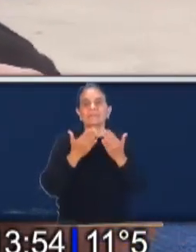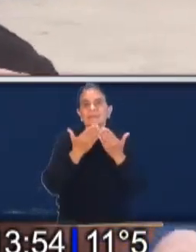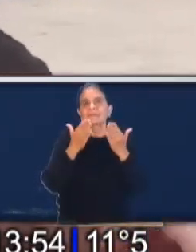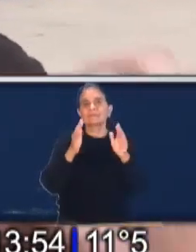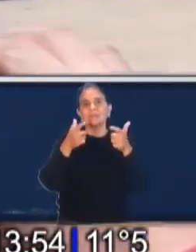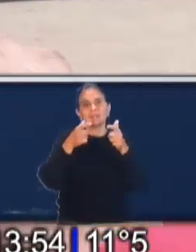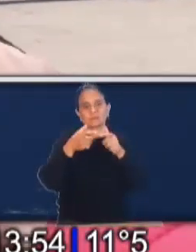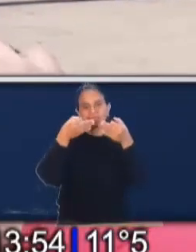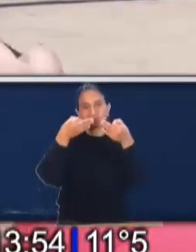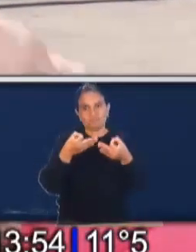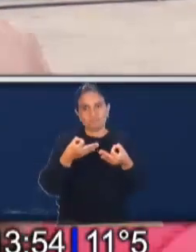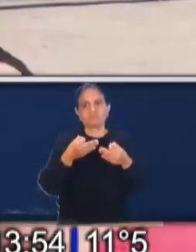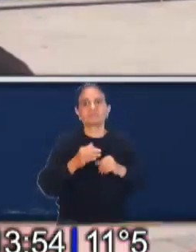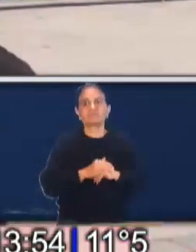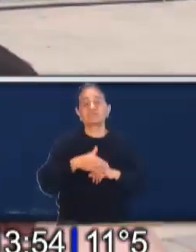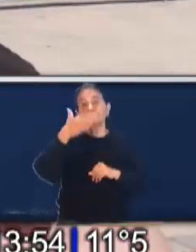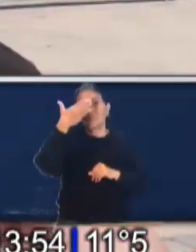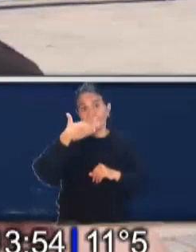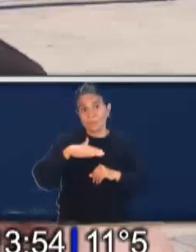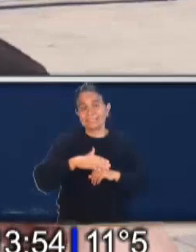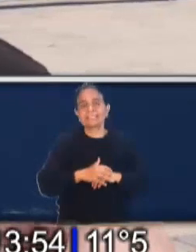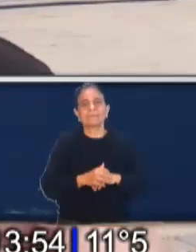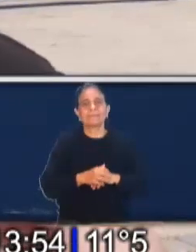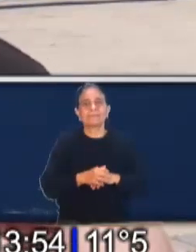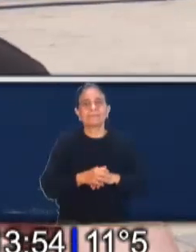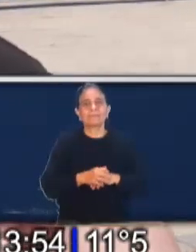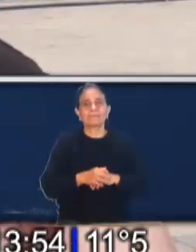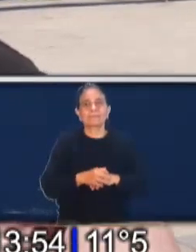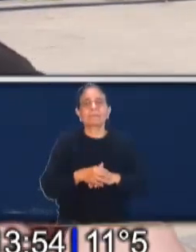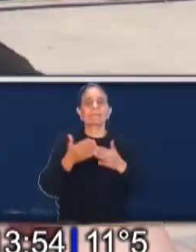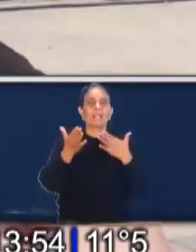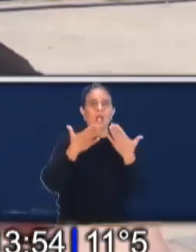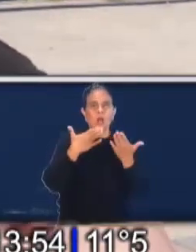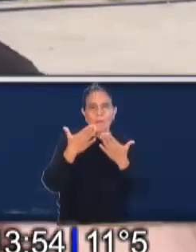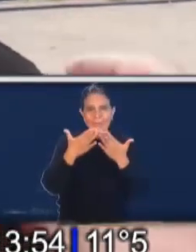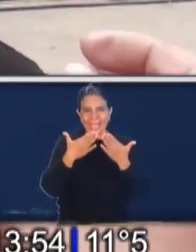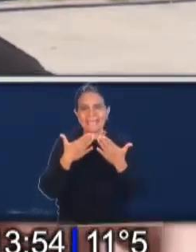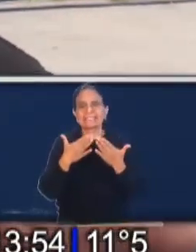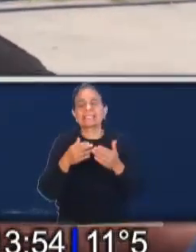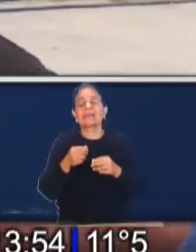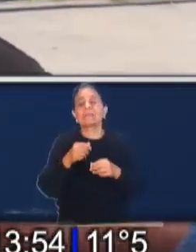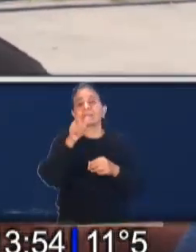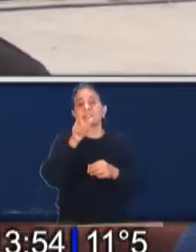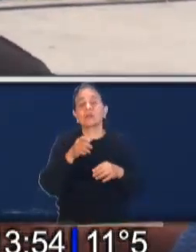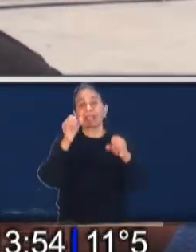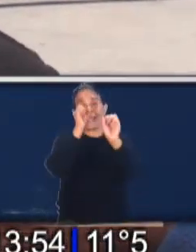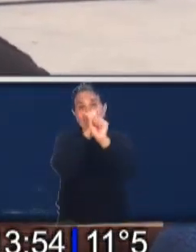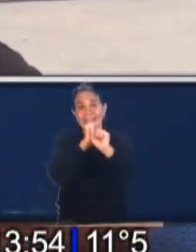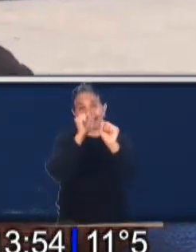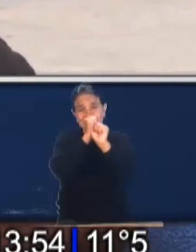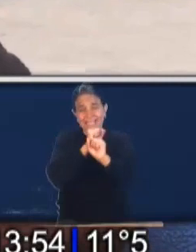acto protocolar, y luego también vamos a tener una charla por parte del arquitecto Larramendi,